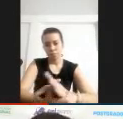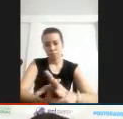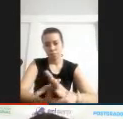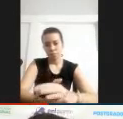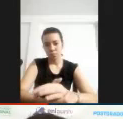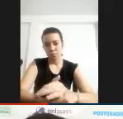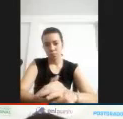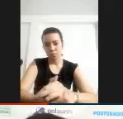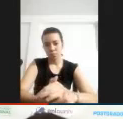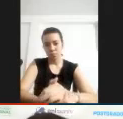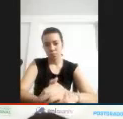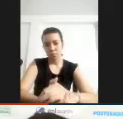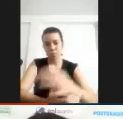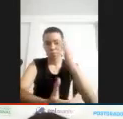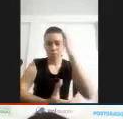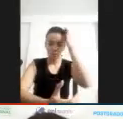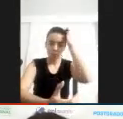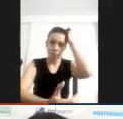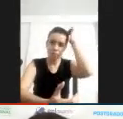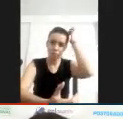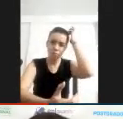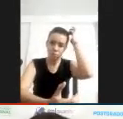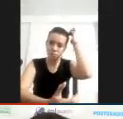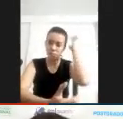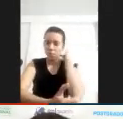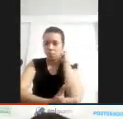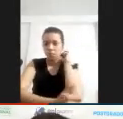Bien, ¿alguien más quiere intervenir? Nos dan 5 minutos.